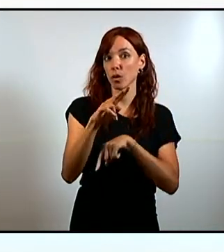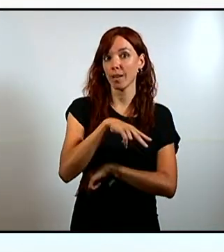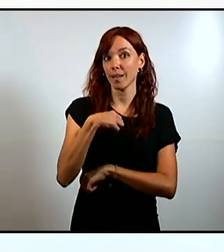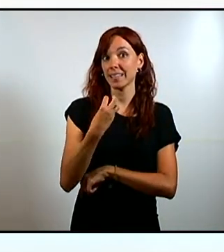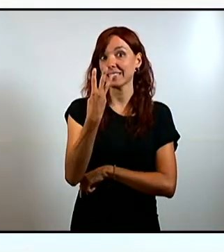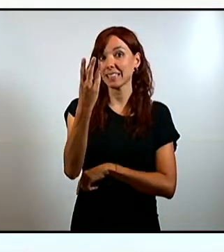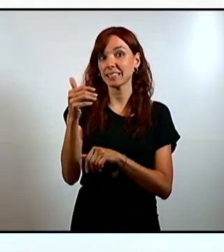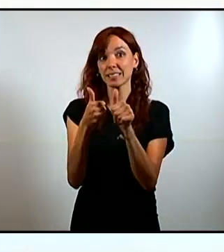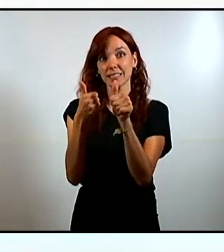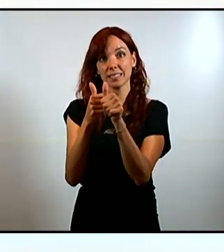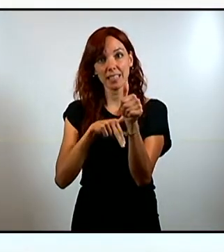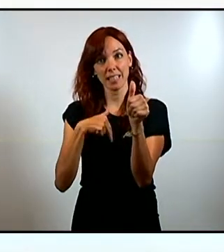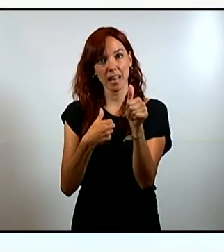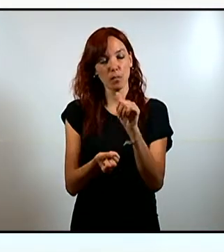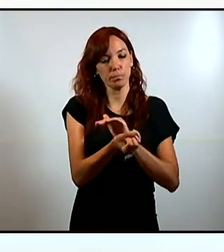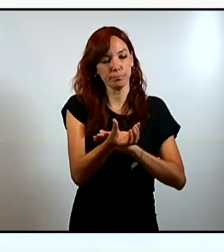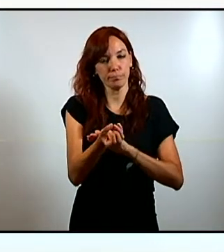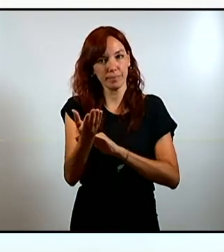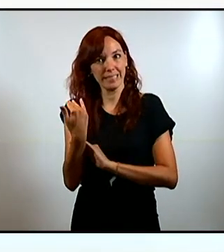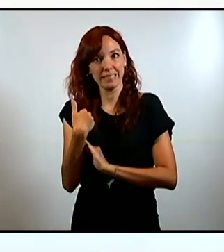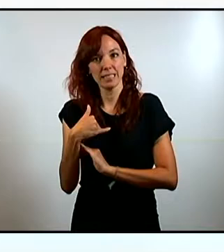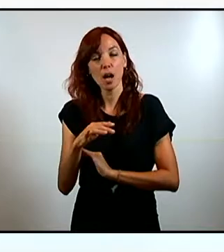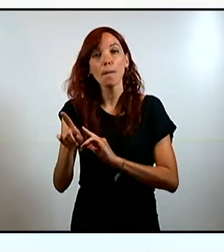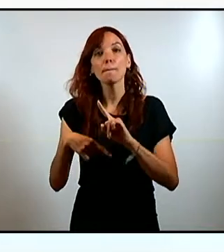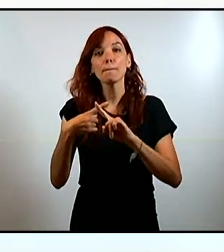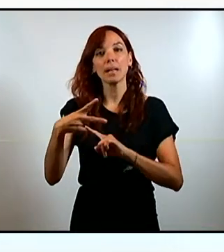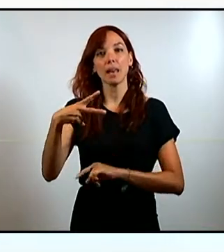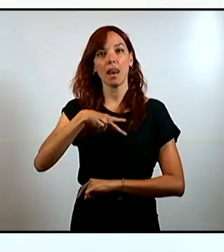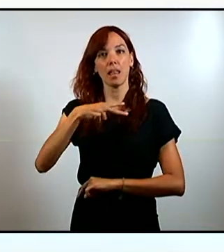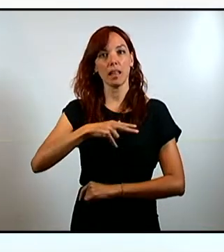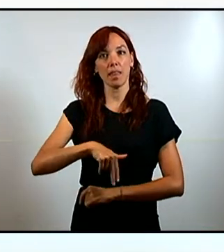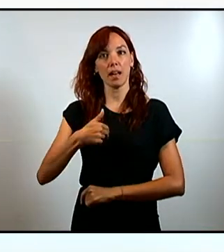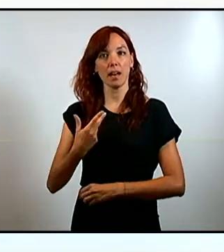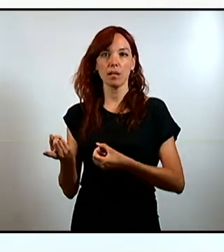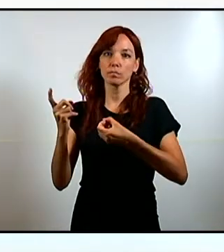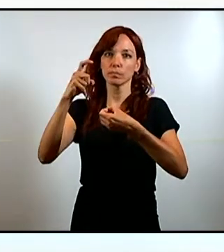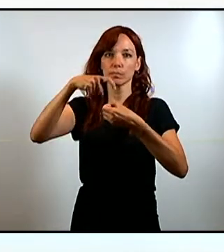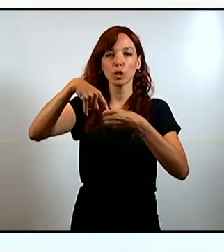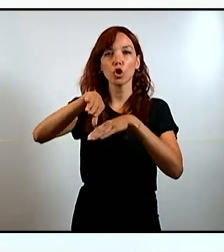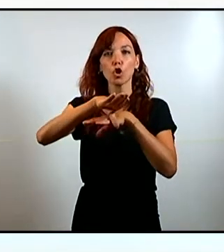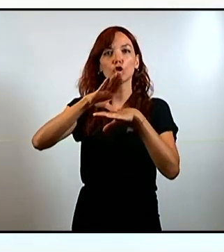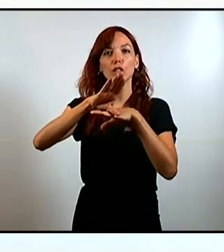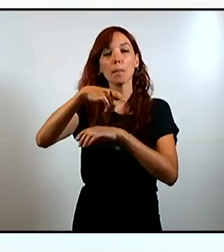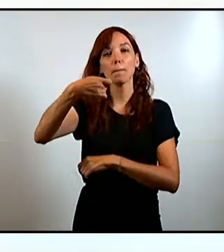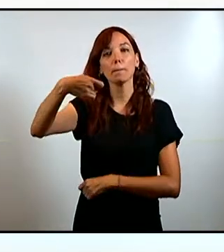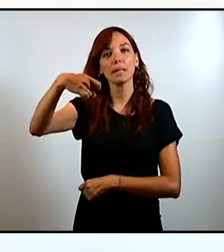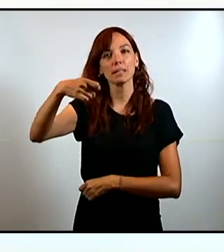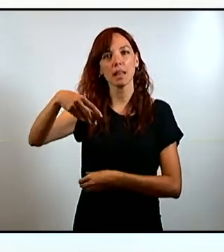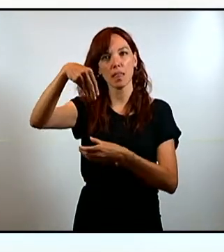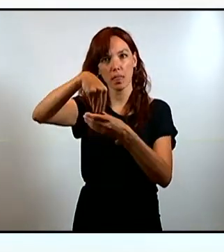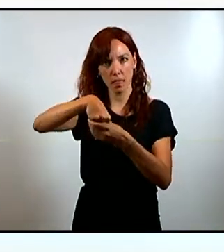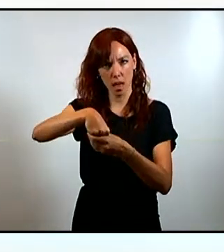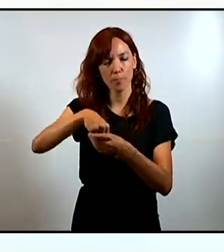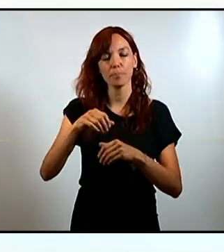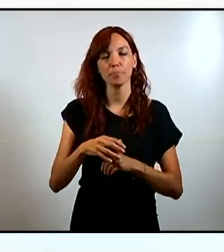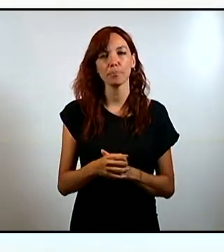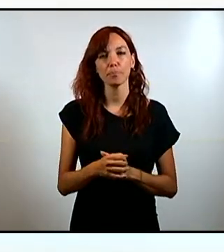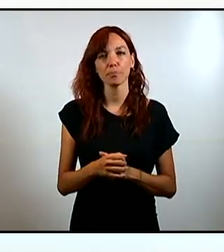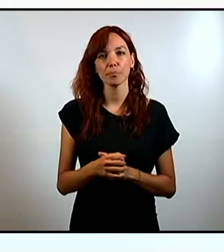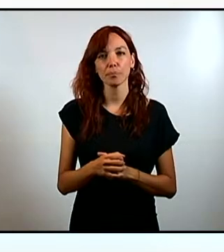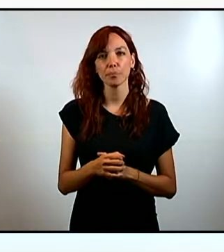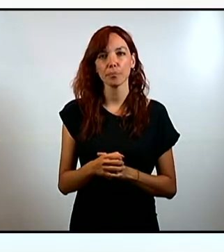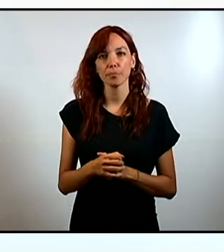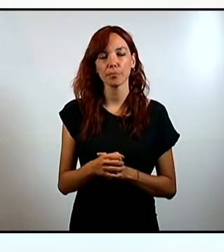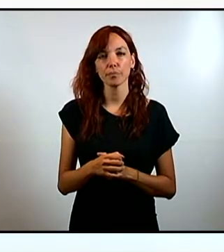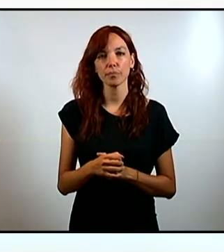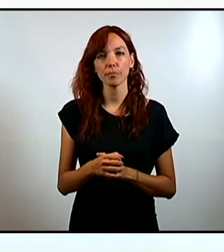generales y una letrada general que se integra en la Consejería de Presidencia, Interior y Diálogo Social. El